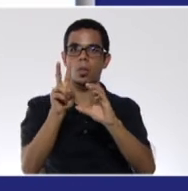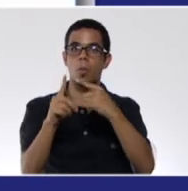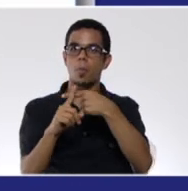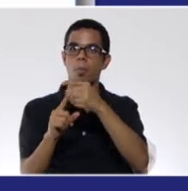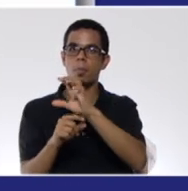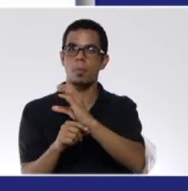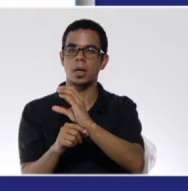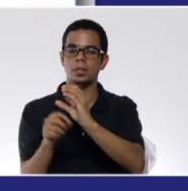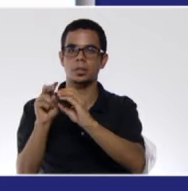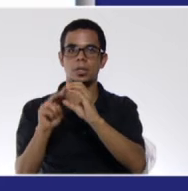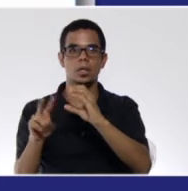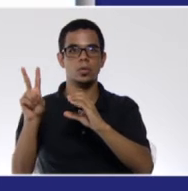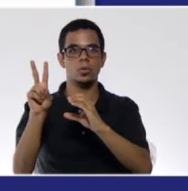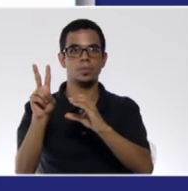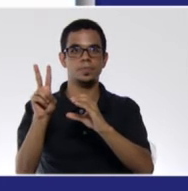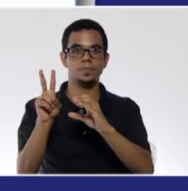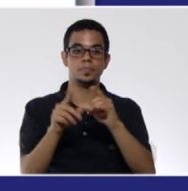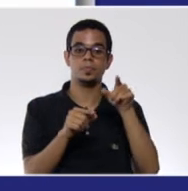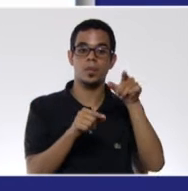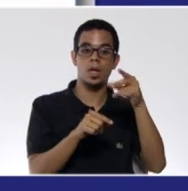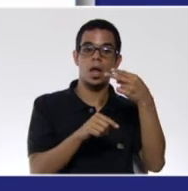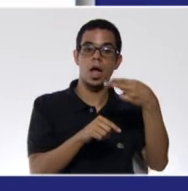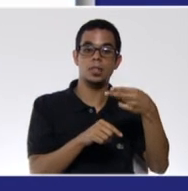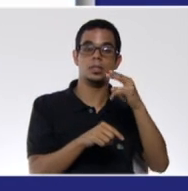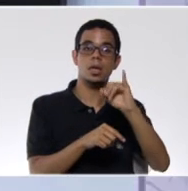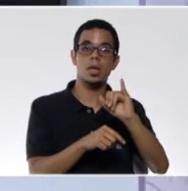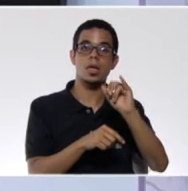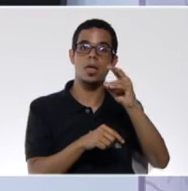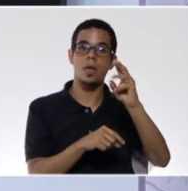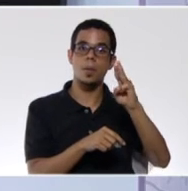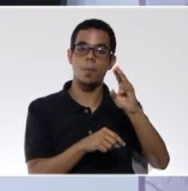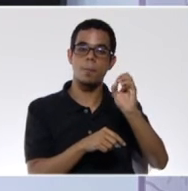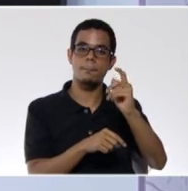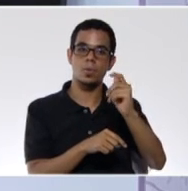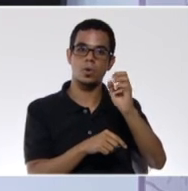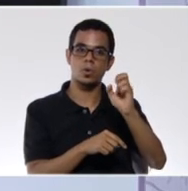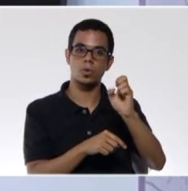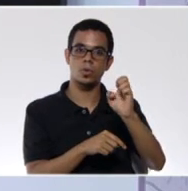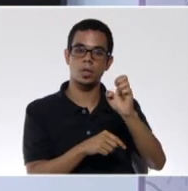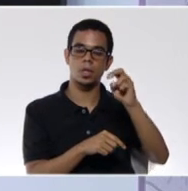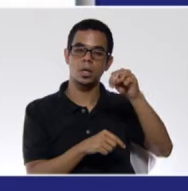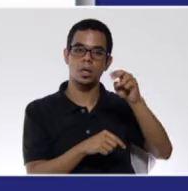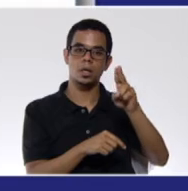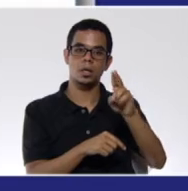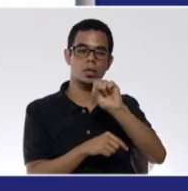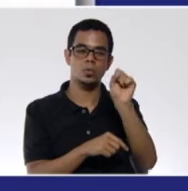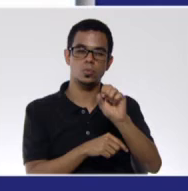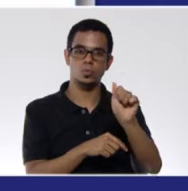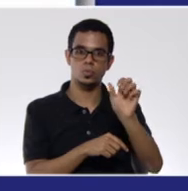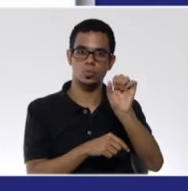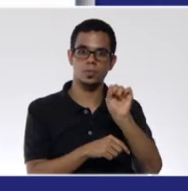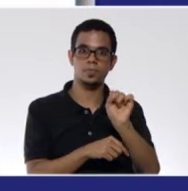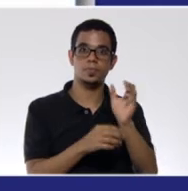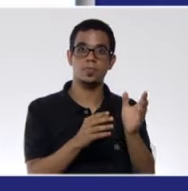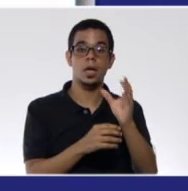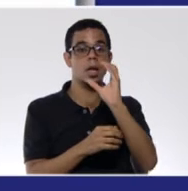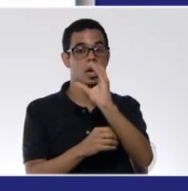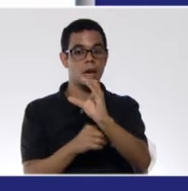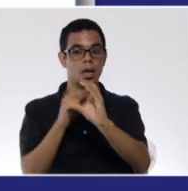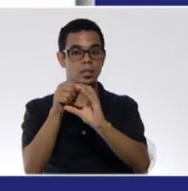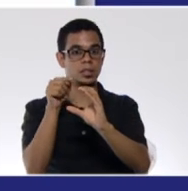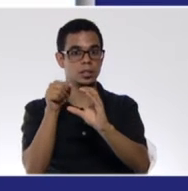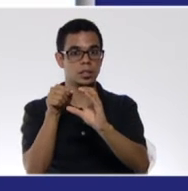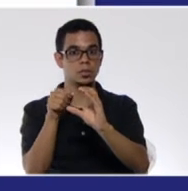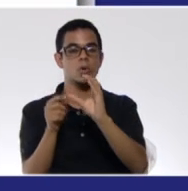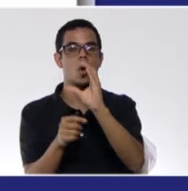de la hipotenusa del triángulo rectángulo. C sub 1 y C sub 2 son las longitudes de los